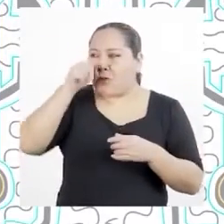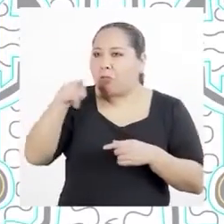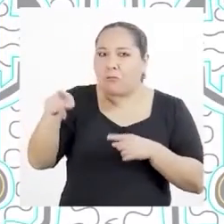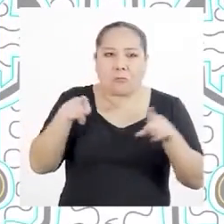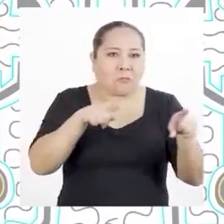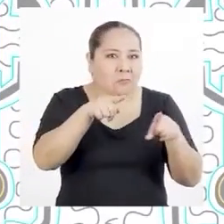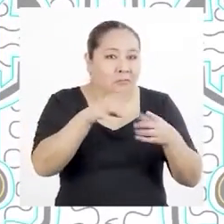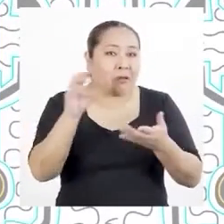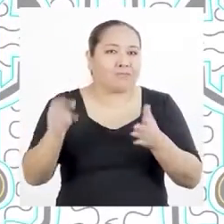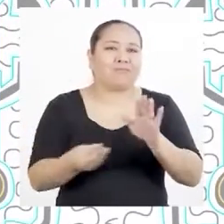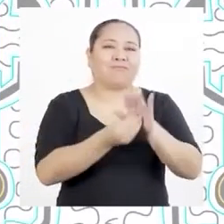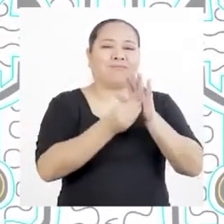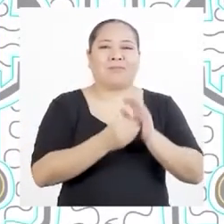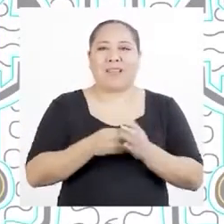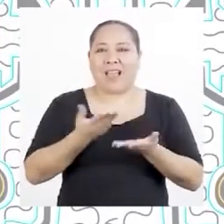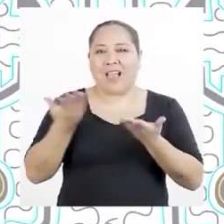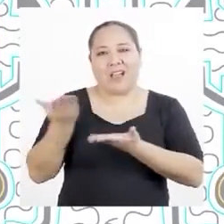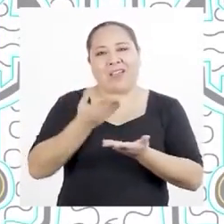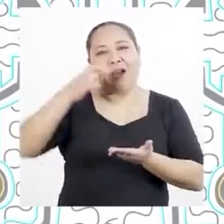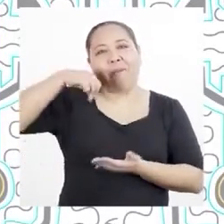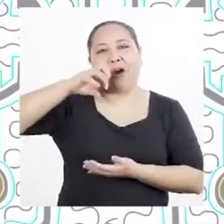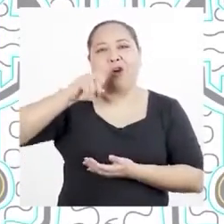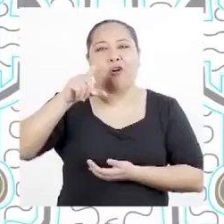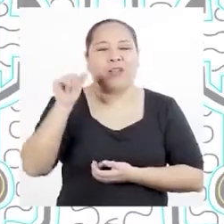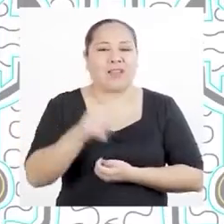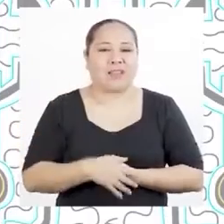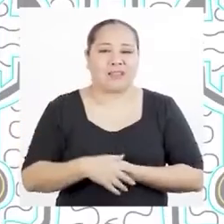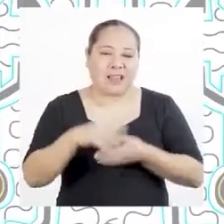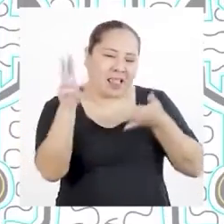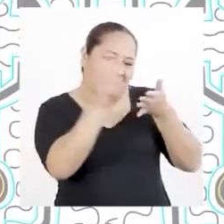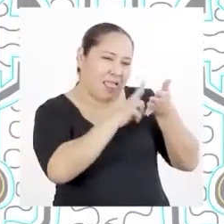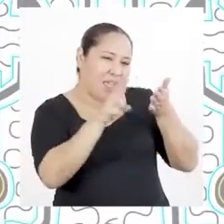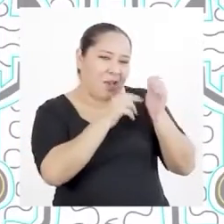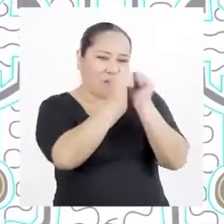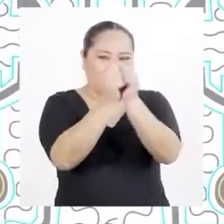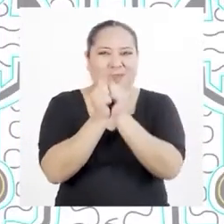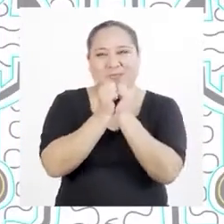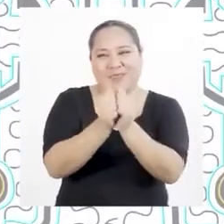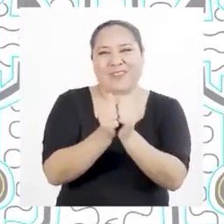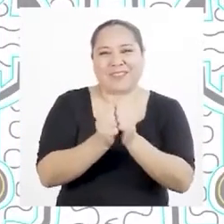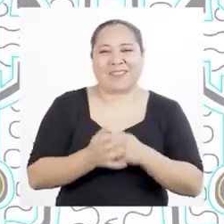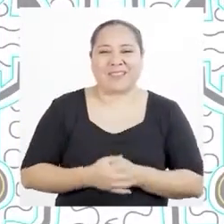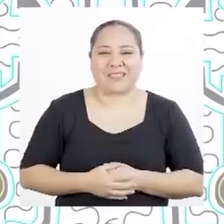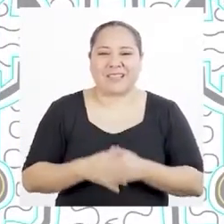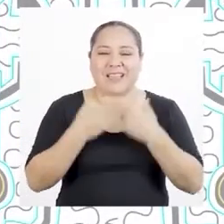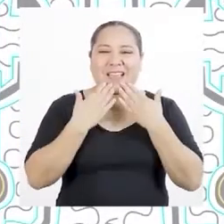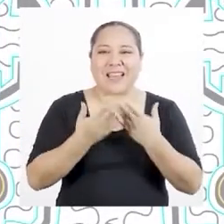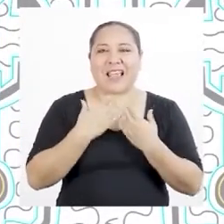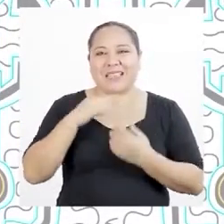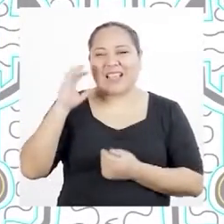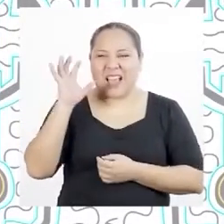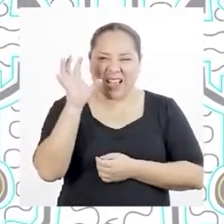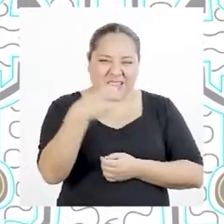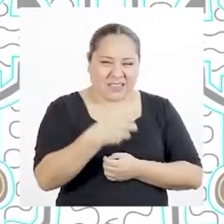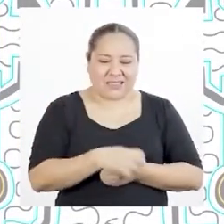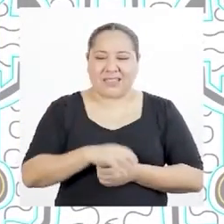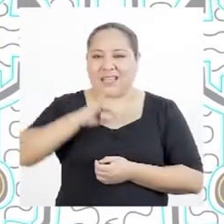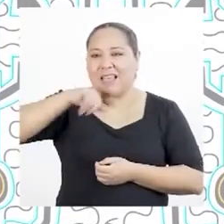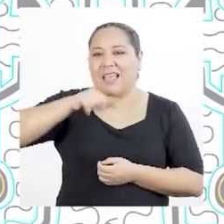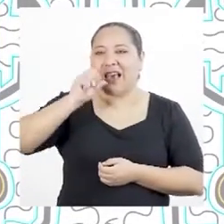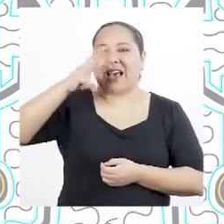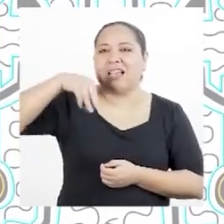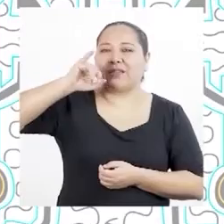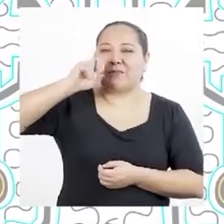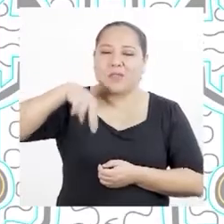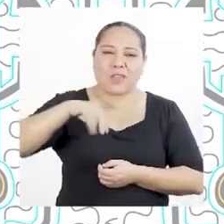demás. Ahora nos vamos con Paola y Lea en Leemos Juntos. Gracias de cabo, Jazmín y